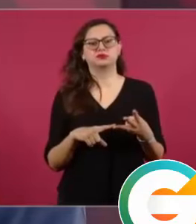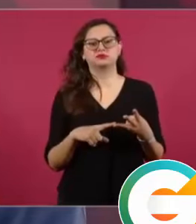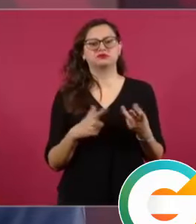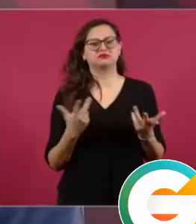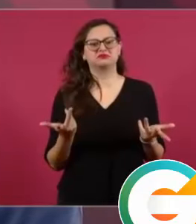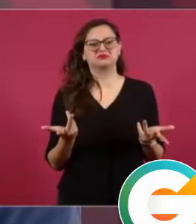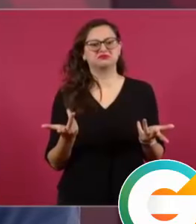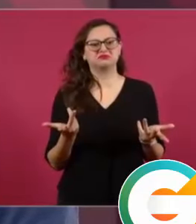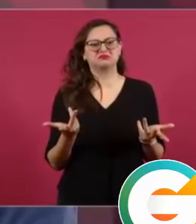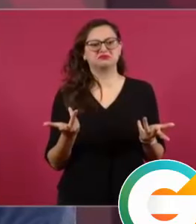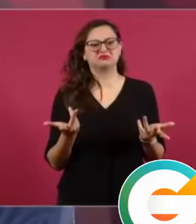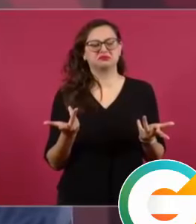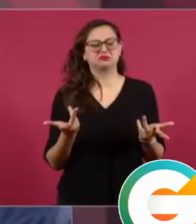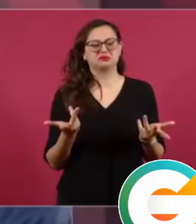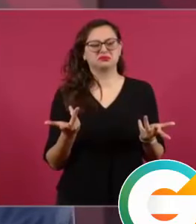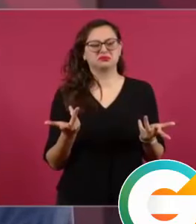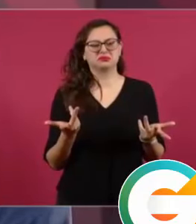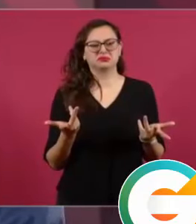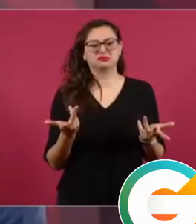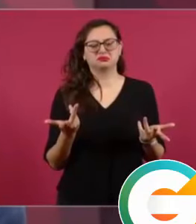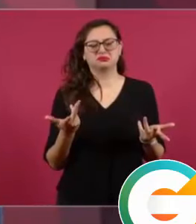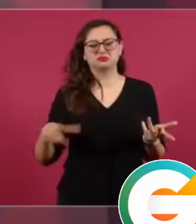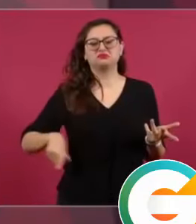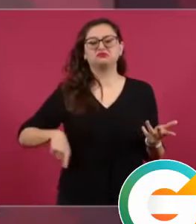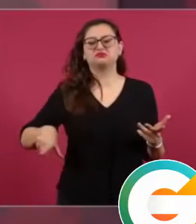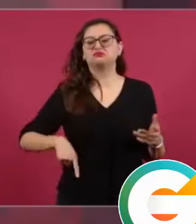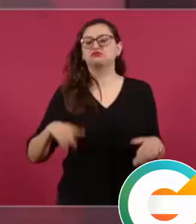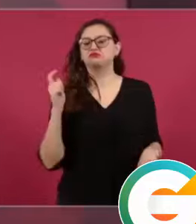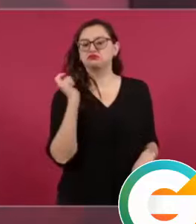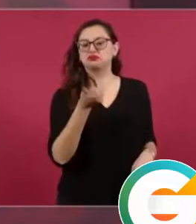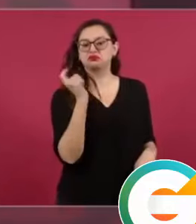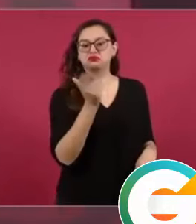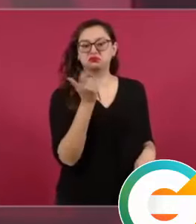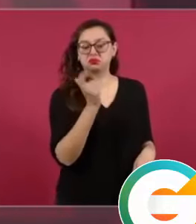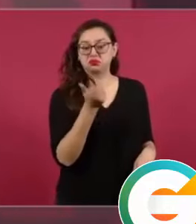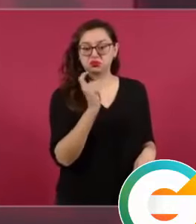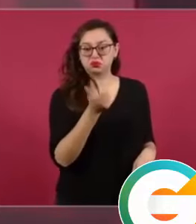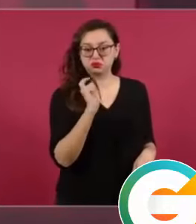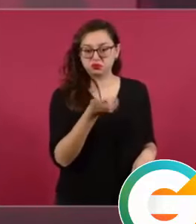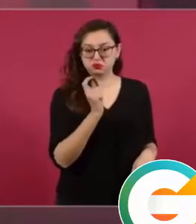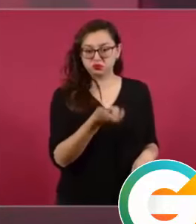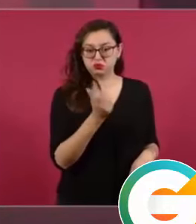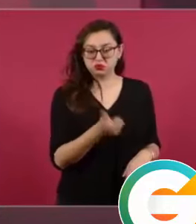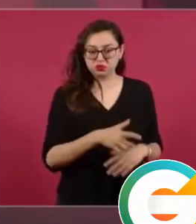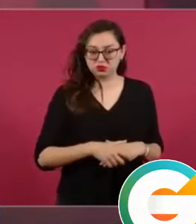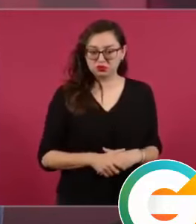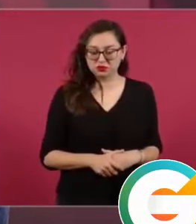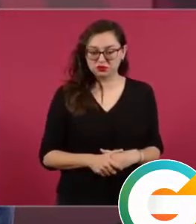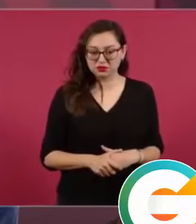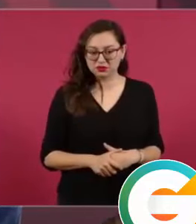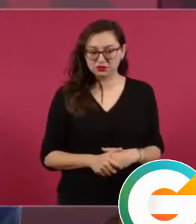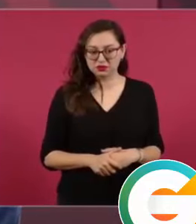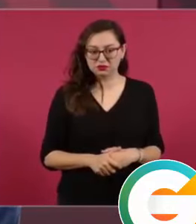con la subvención, con el subsidio que recibían del